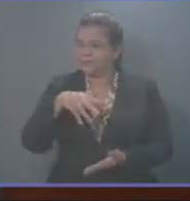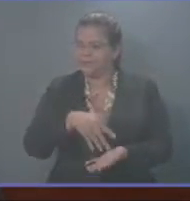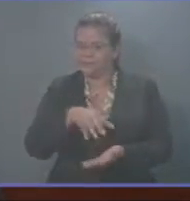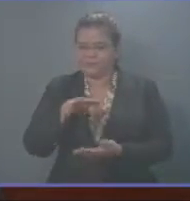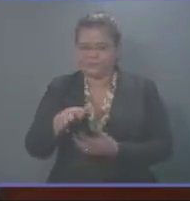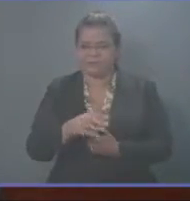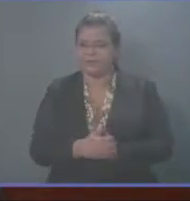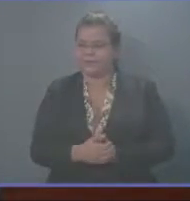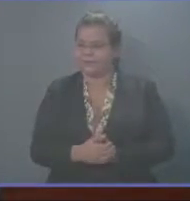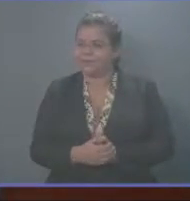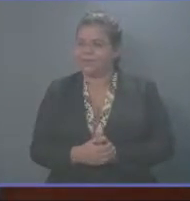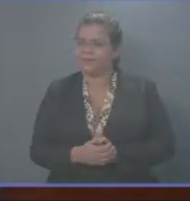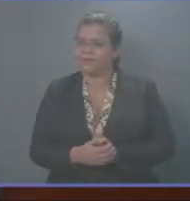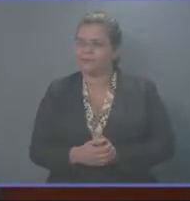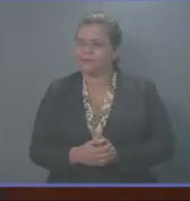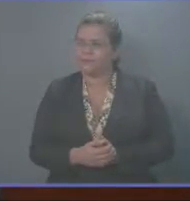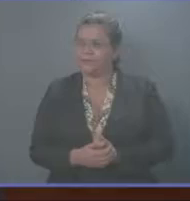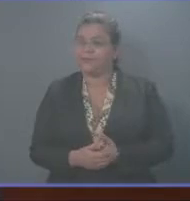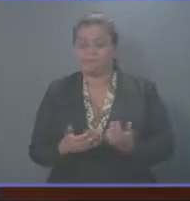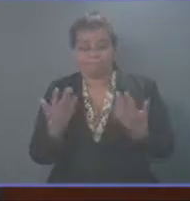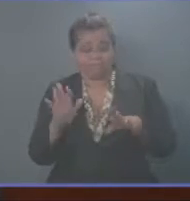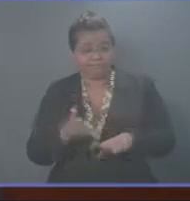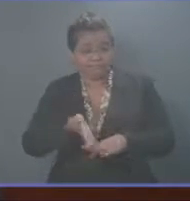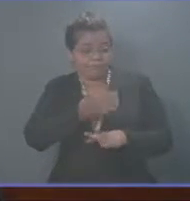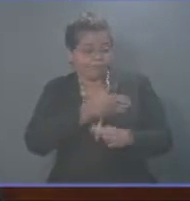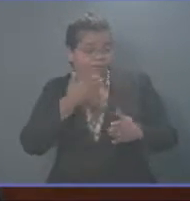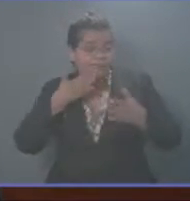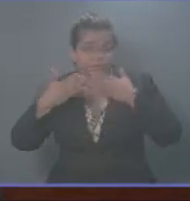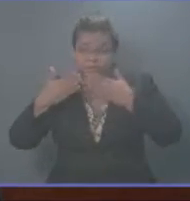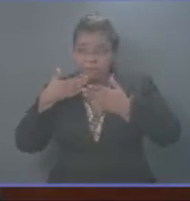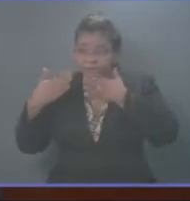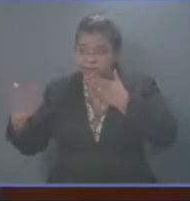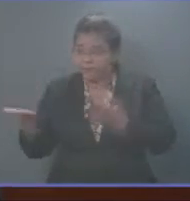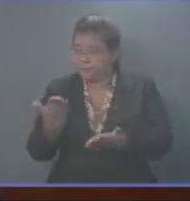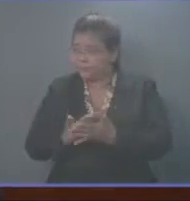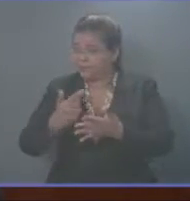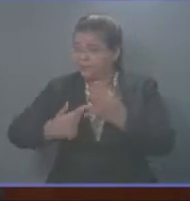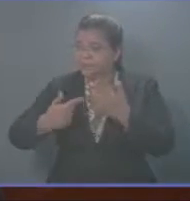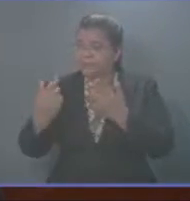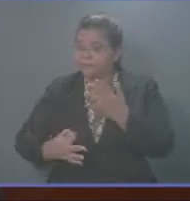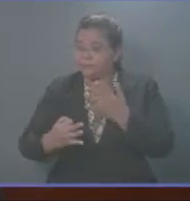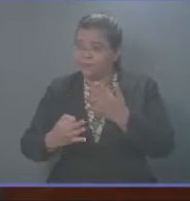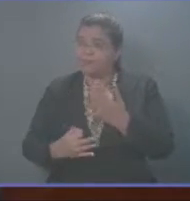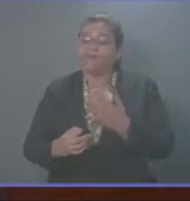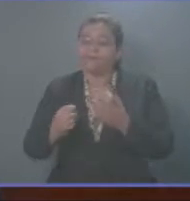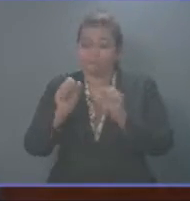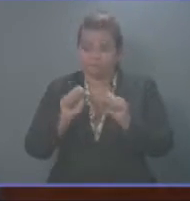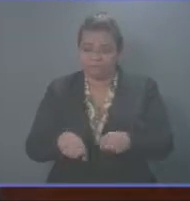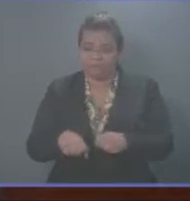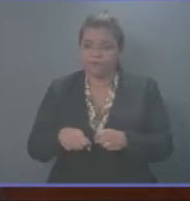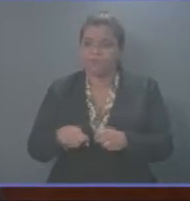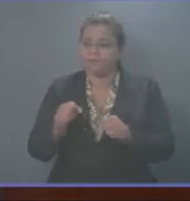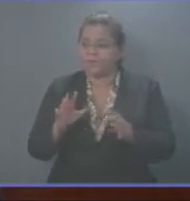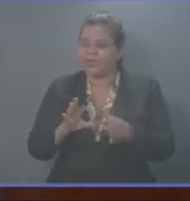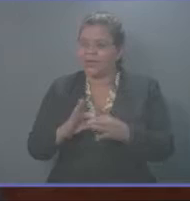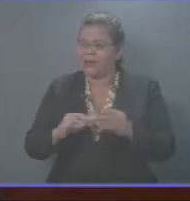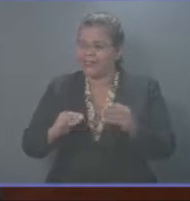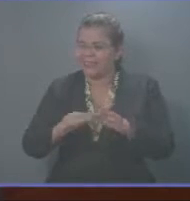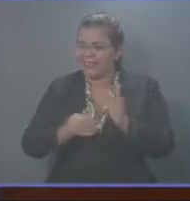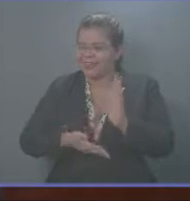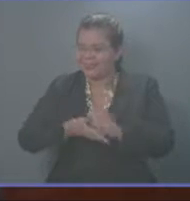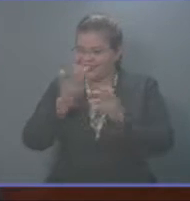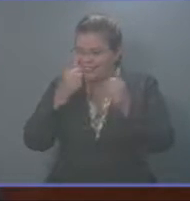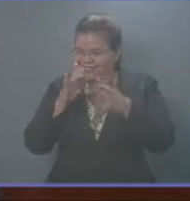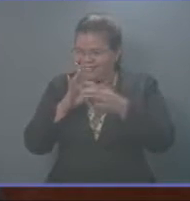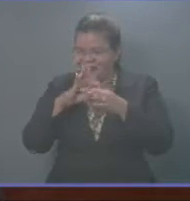público. Se explica en la iniciativa que el objetivo es transferir entre partidas de distintos ramos